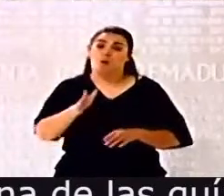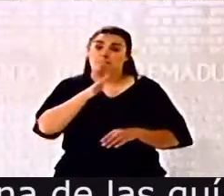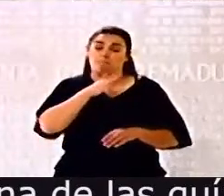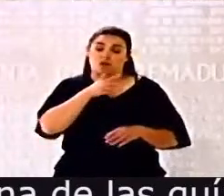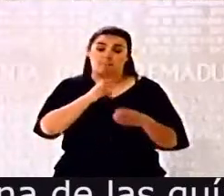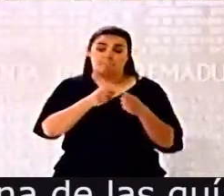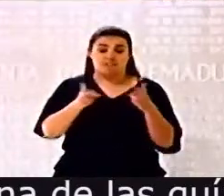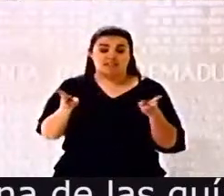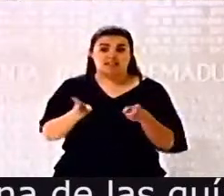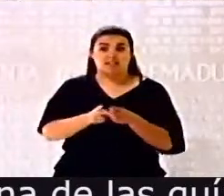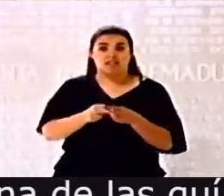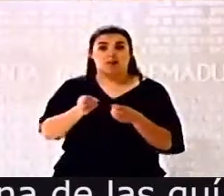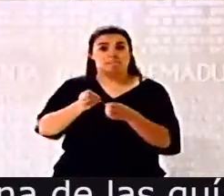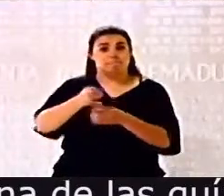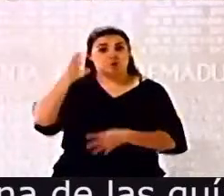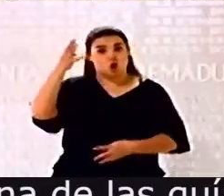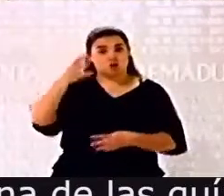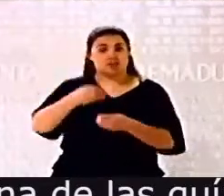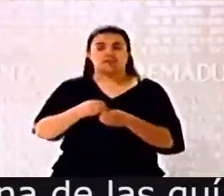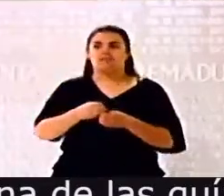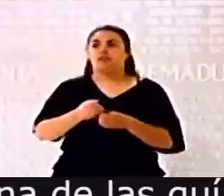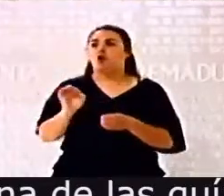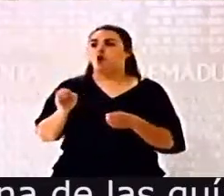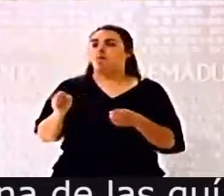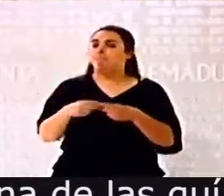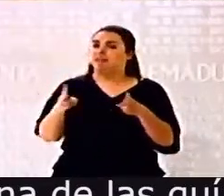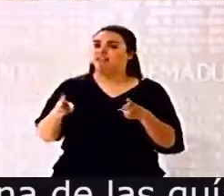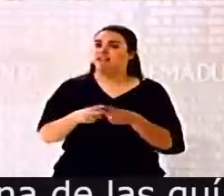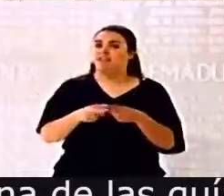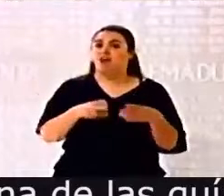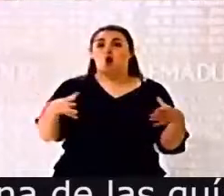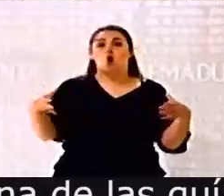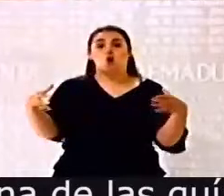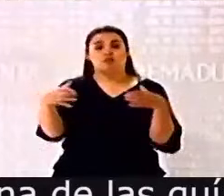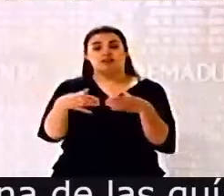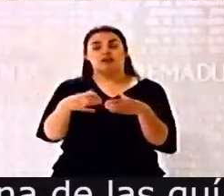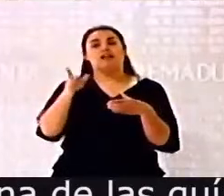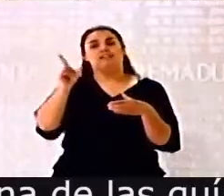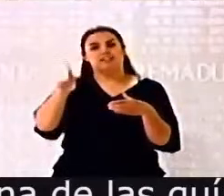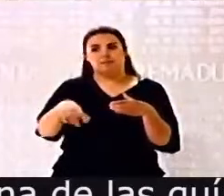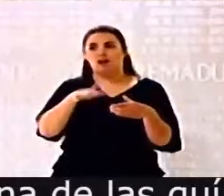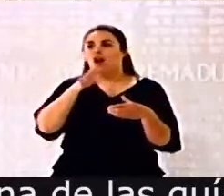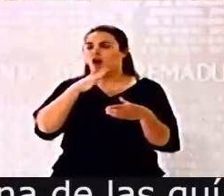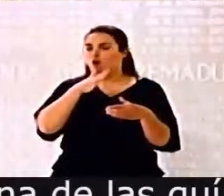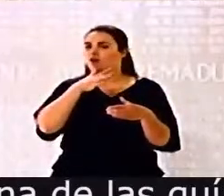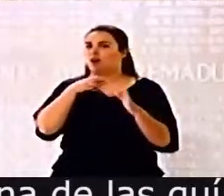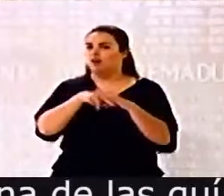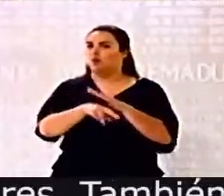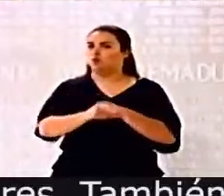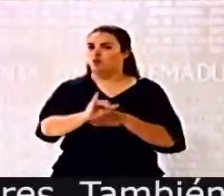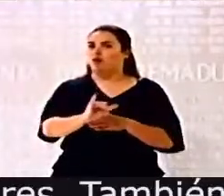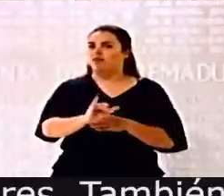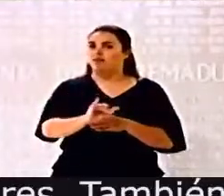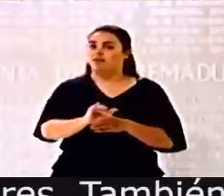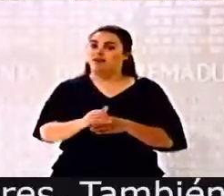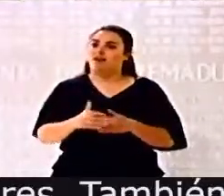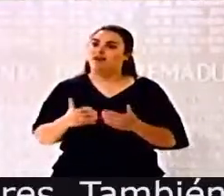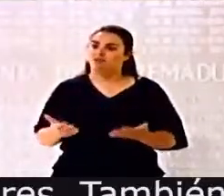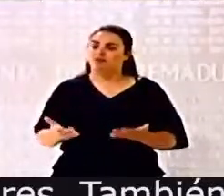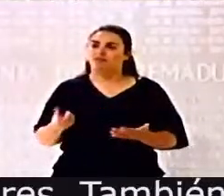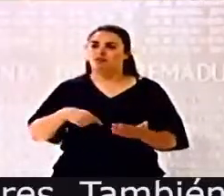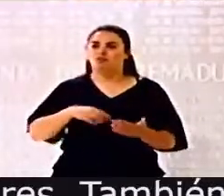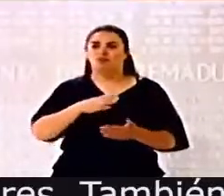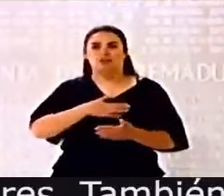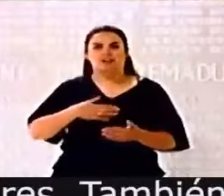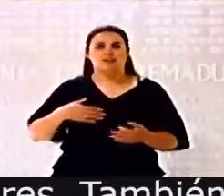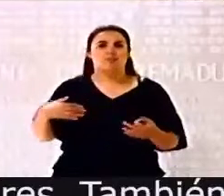piscinas de los bloques de piso, las piscinas de las urbanizaciones, también tienen en este momento esa discusión. Y lo que hemos querido